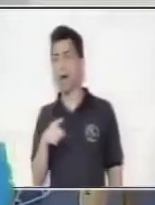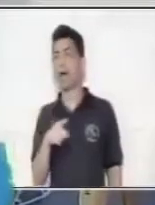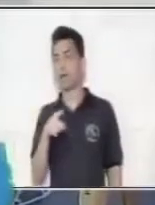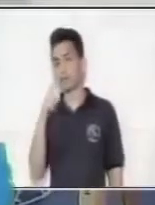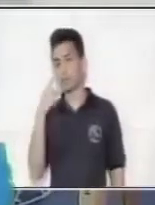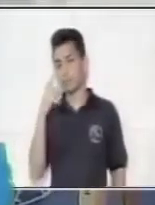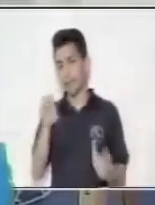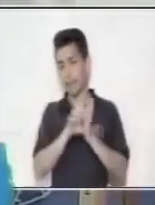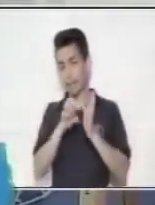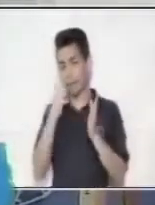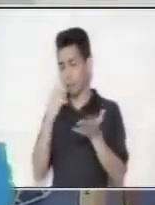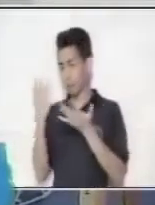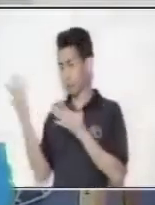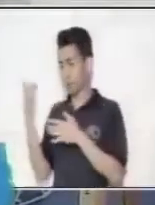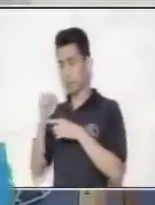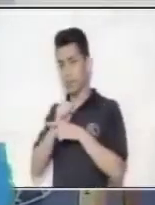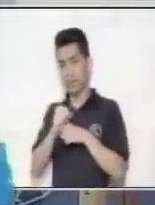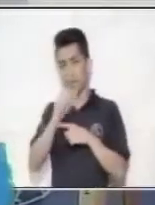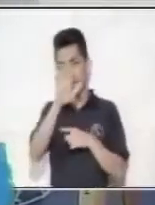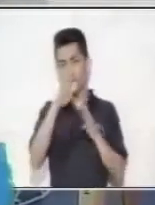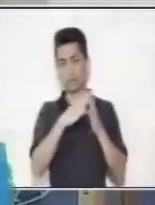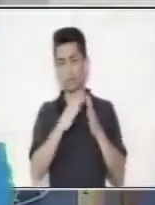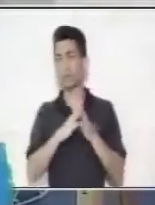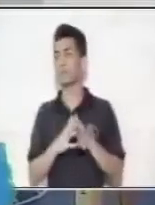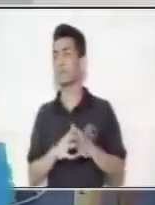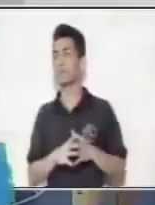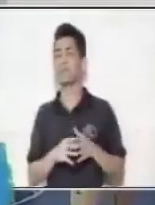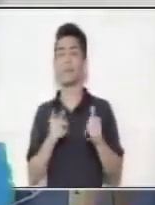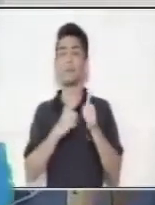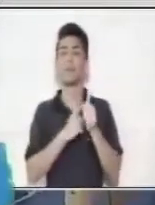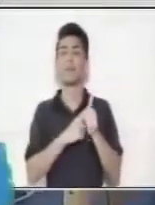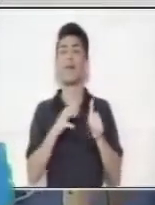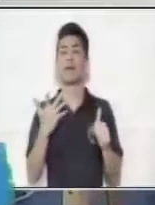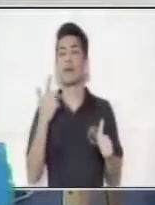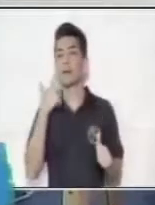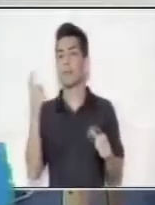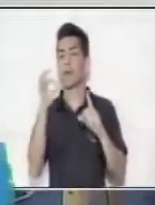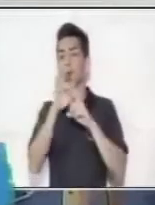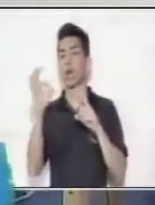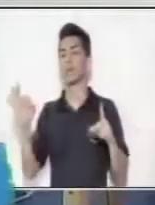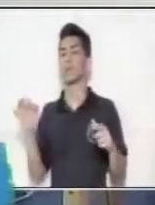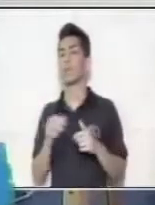casa. Entonces, vamos con el primer ejemplo, que vamos a colocar una oración que dice: